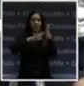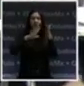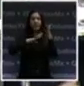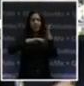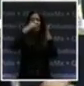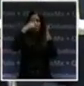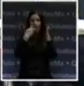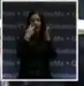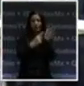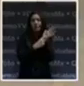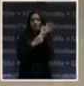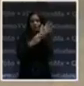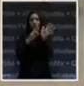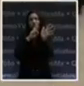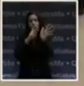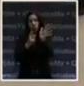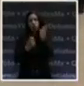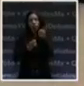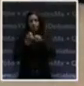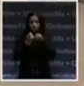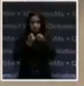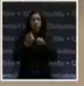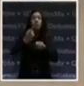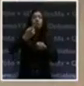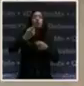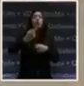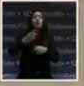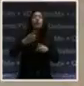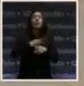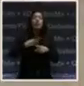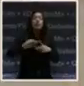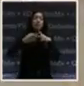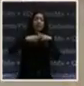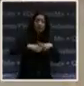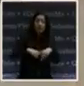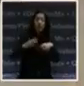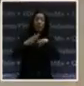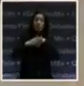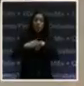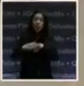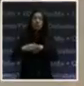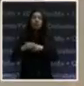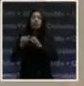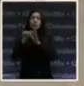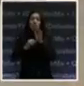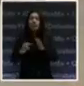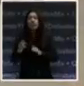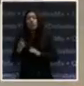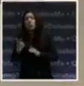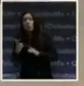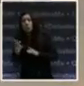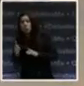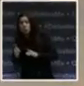cabo esta mejora regulatoria. Tenemos que empezar desde julio. No llegar en octubre a ver qué se nos